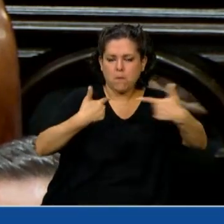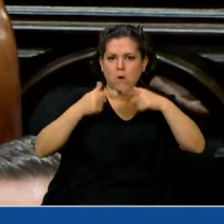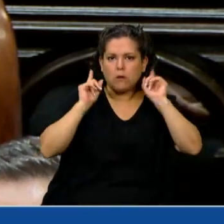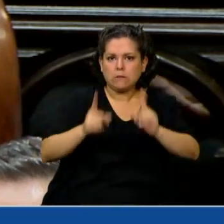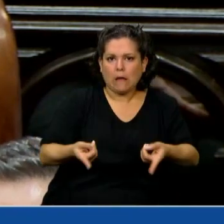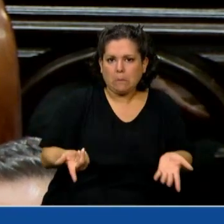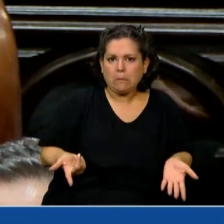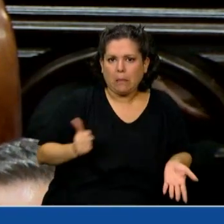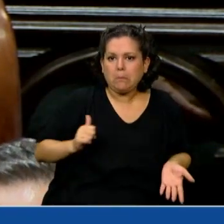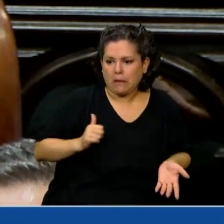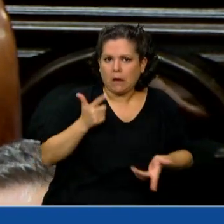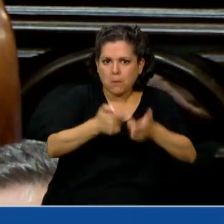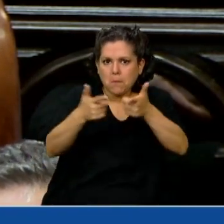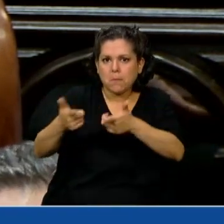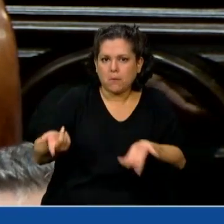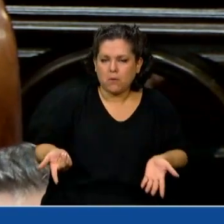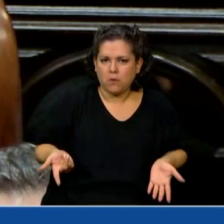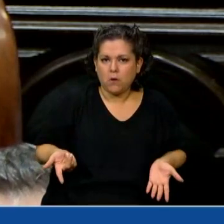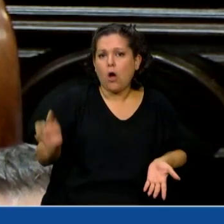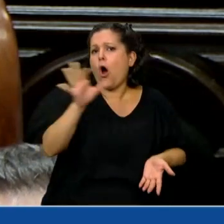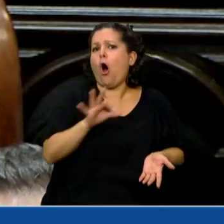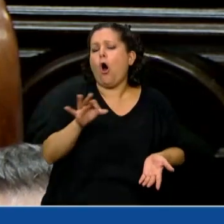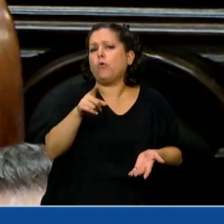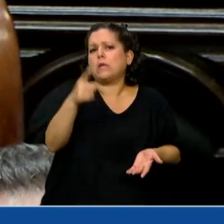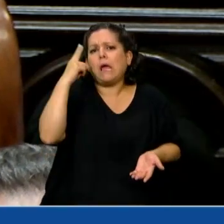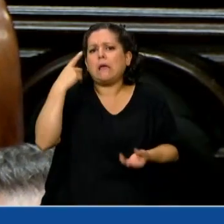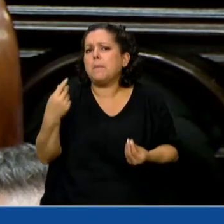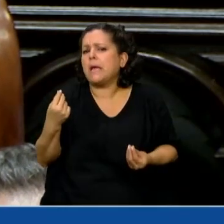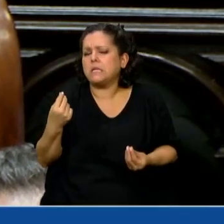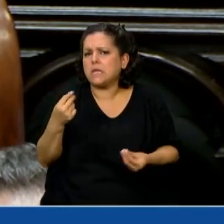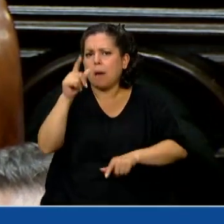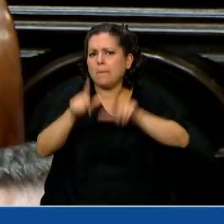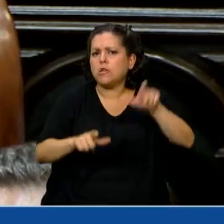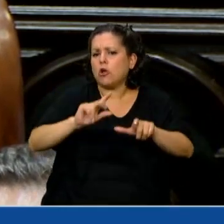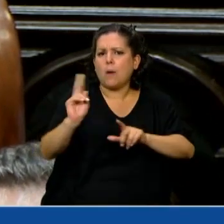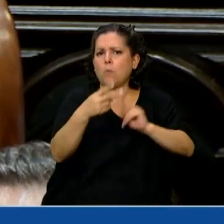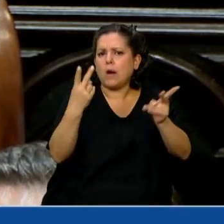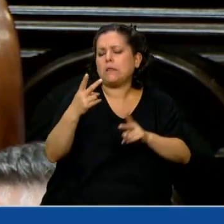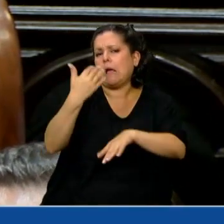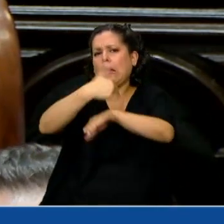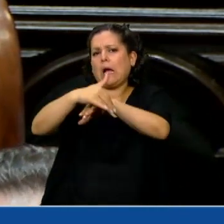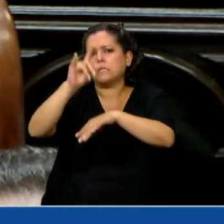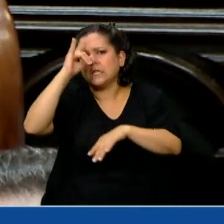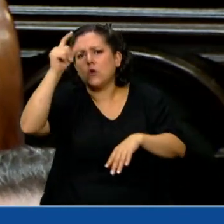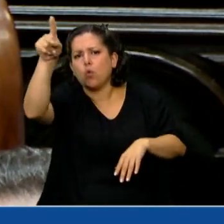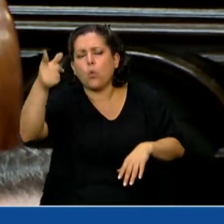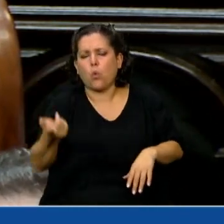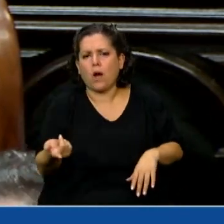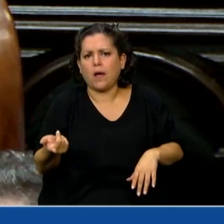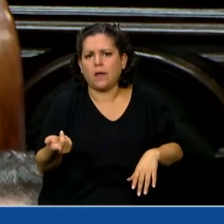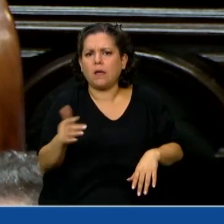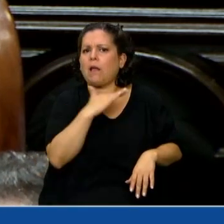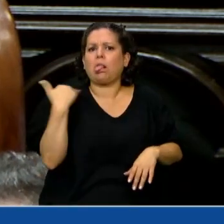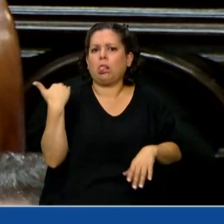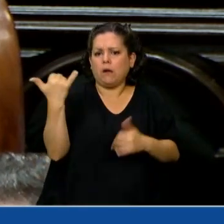entregados a las fuerzas represivas de otros países. O se están refiriendo a los cadáveres que aparecían en Uruguay con la cabeza